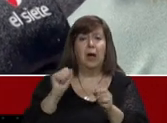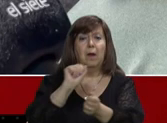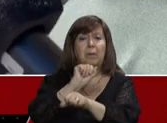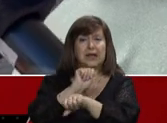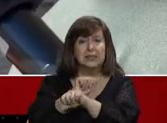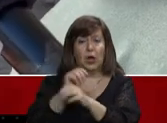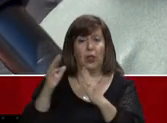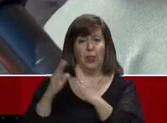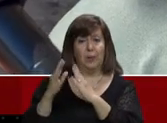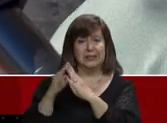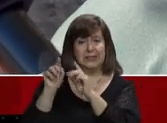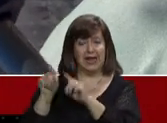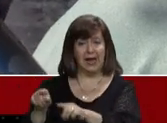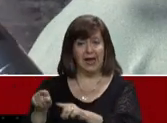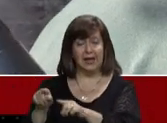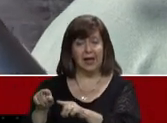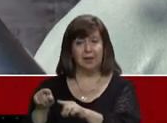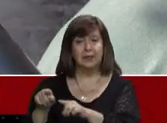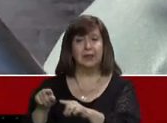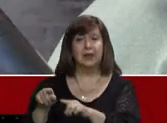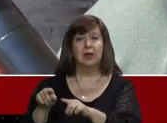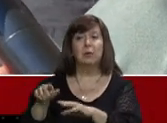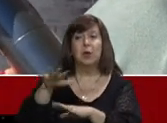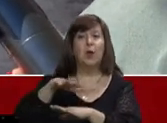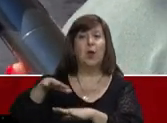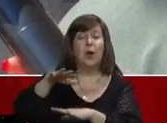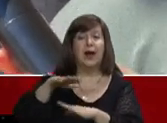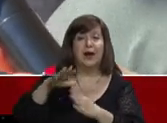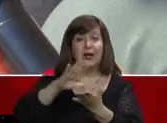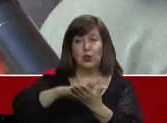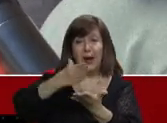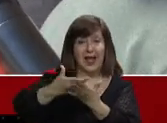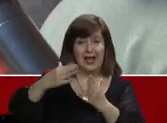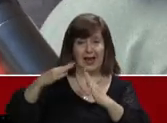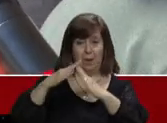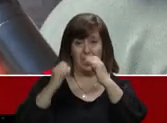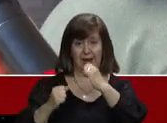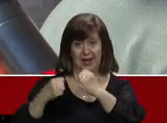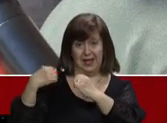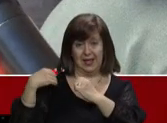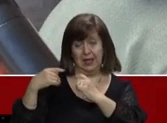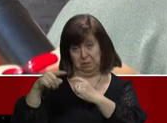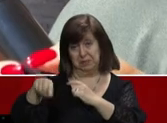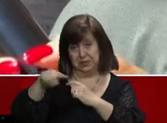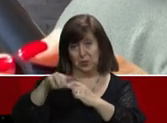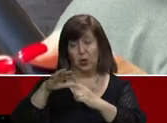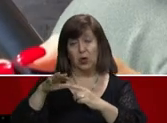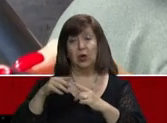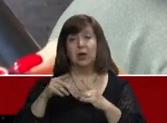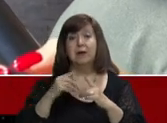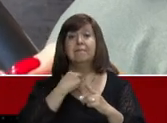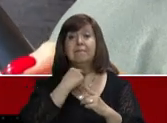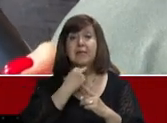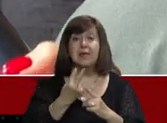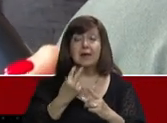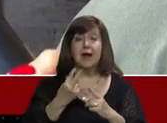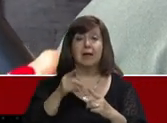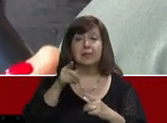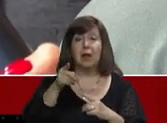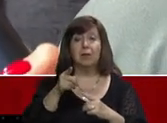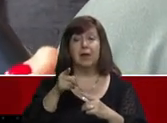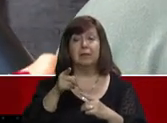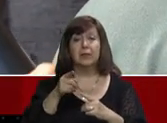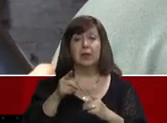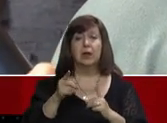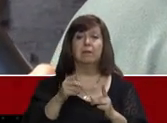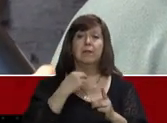domiciliaria en la parte de las chulasqueras mi hija la actitud que tuvo